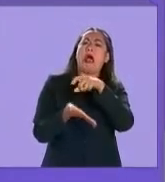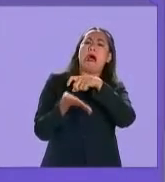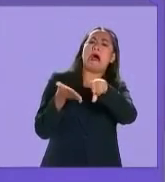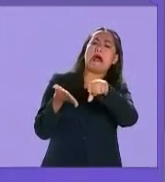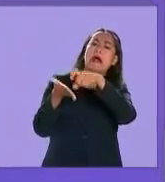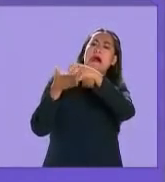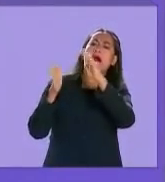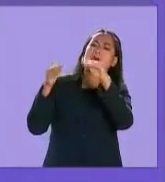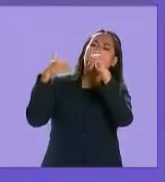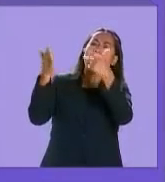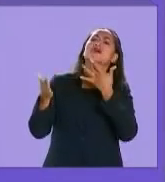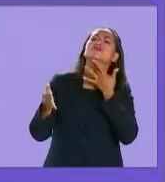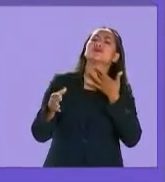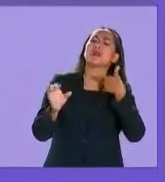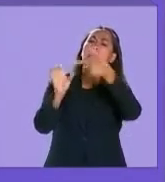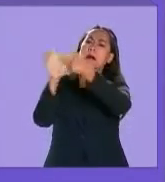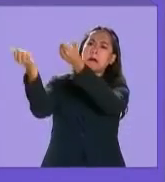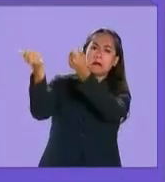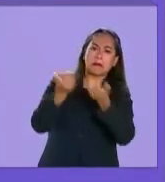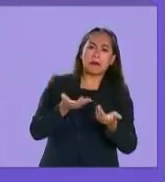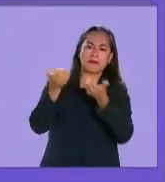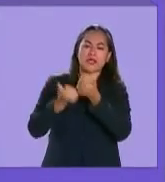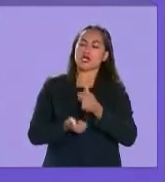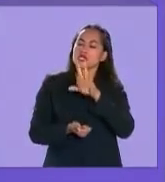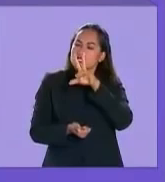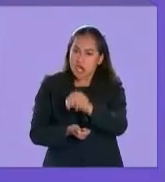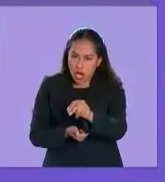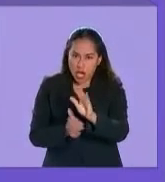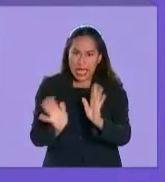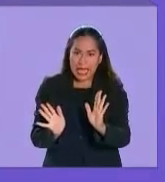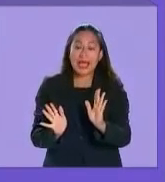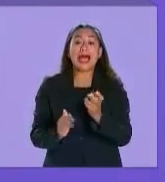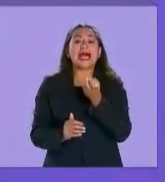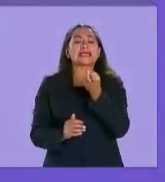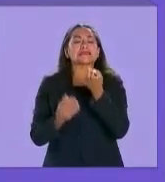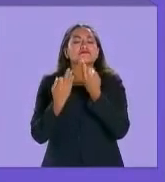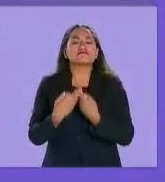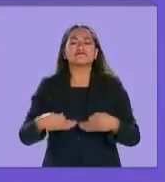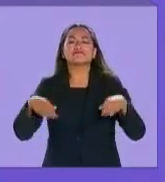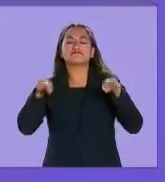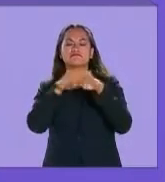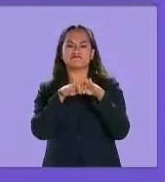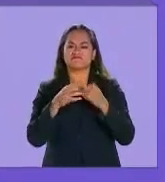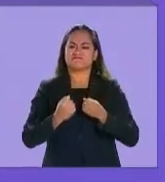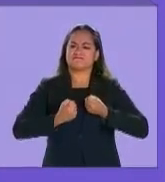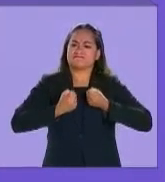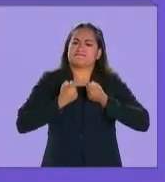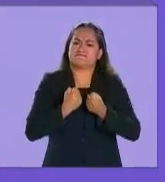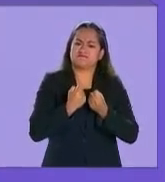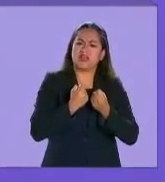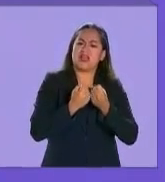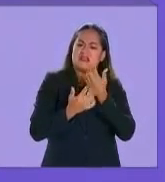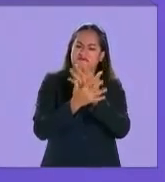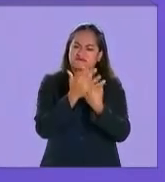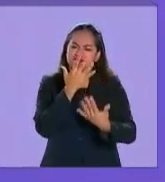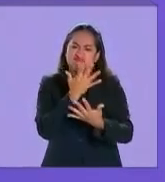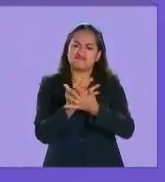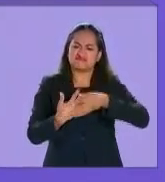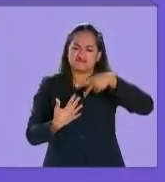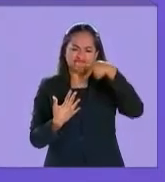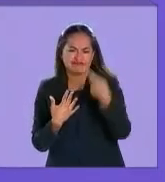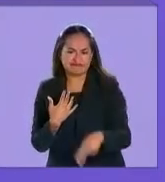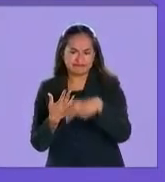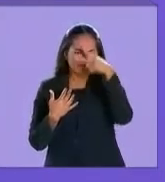extranjero y en esa medida vamos a ser fuertes y no nos va a importar ninguna amenaza